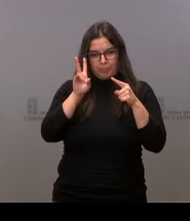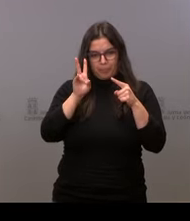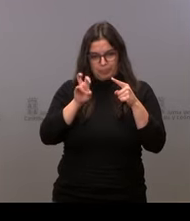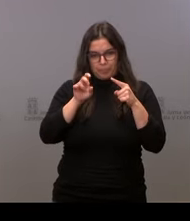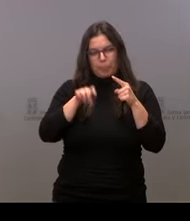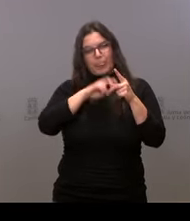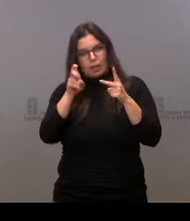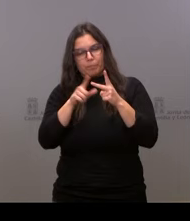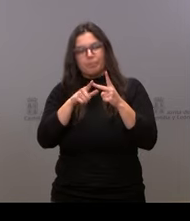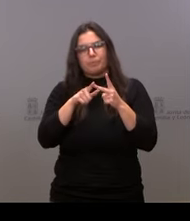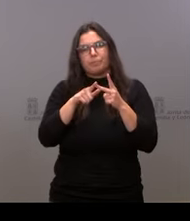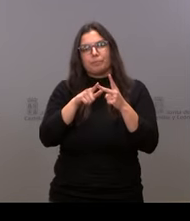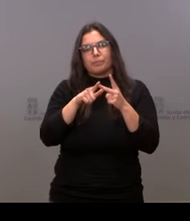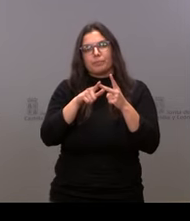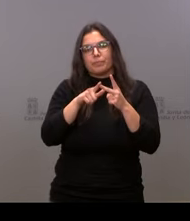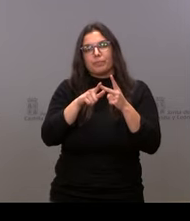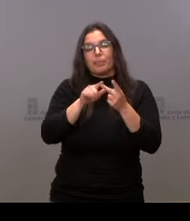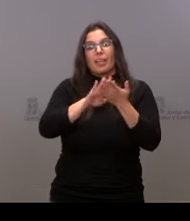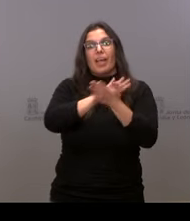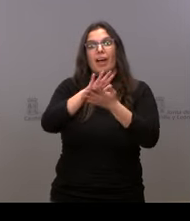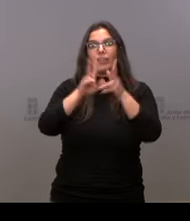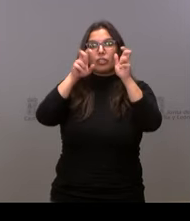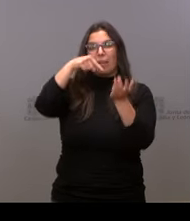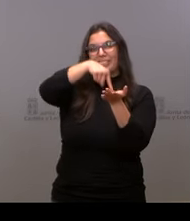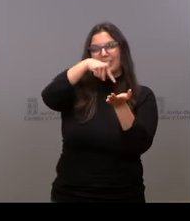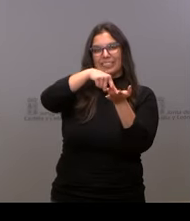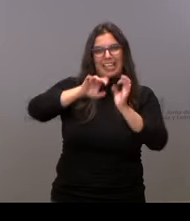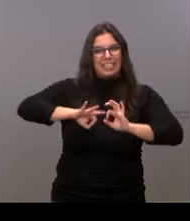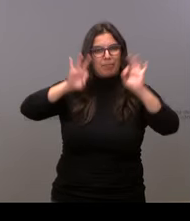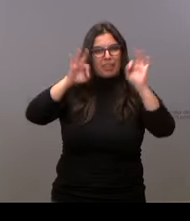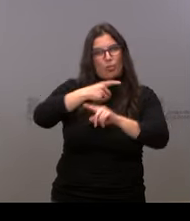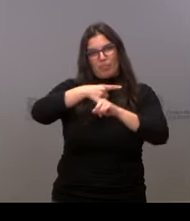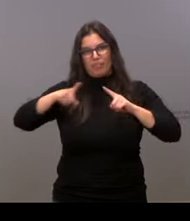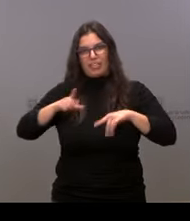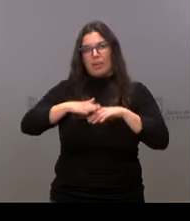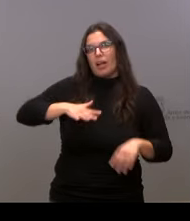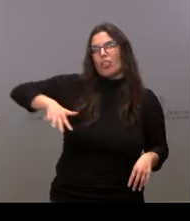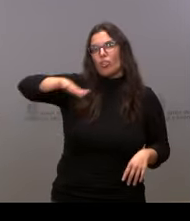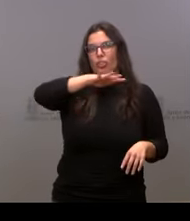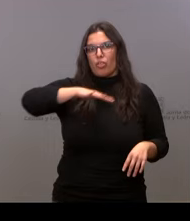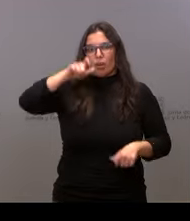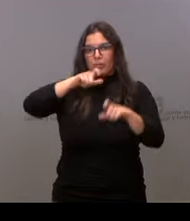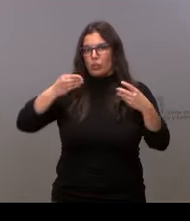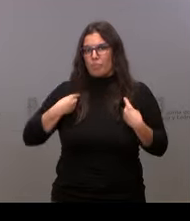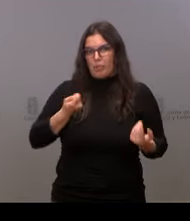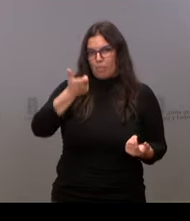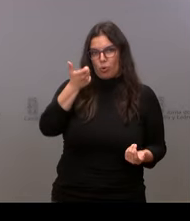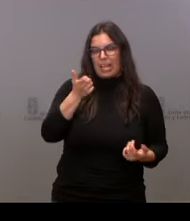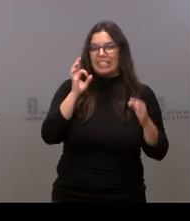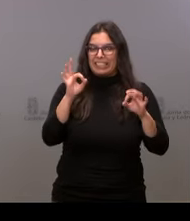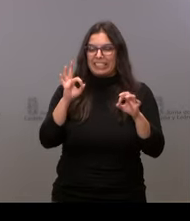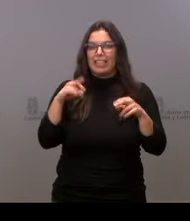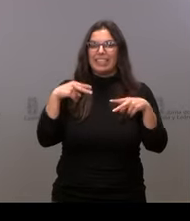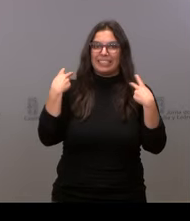segunda reflexión estamos hablando de la fiscalidad diferenciada para lugares con baja densidad en concreto